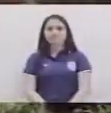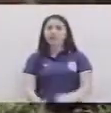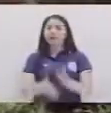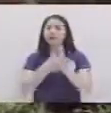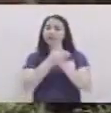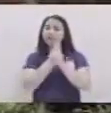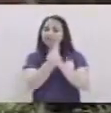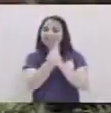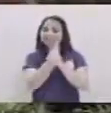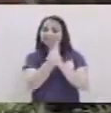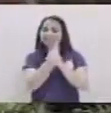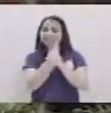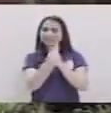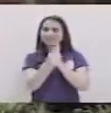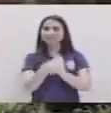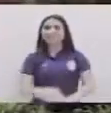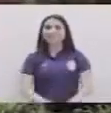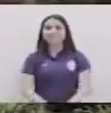hábil,